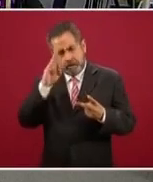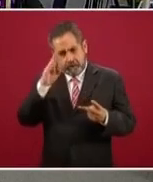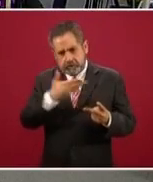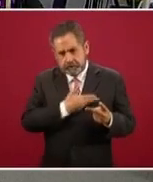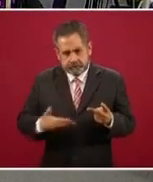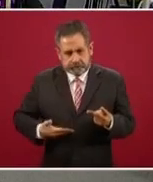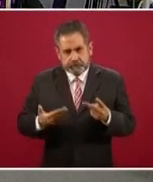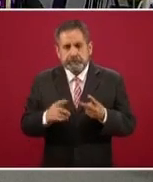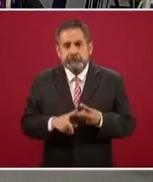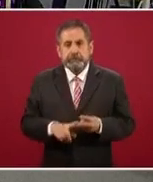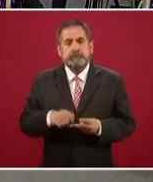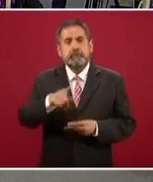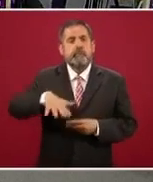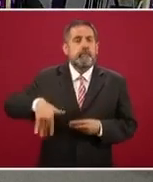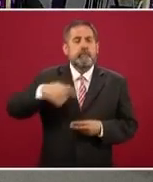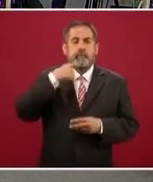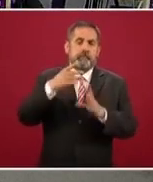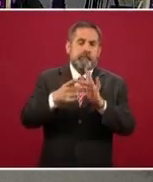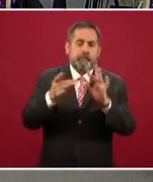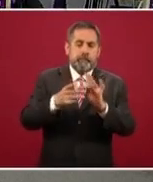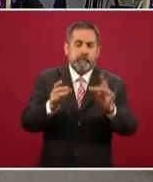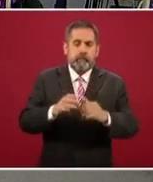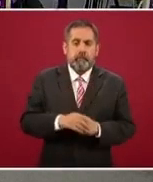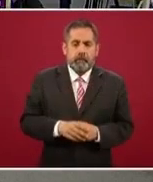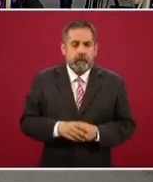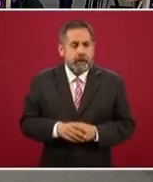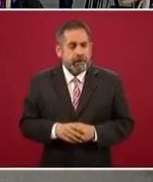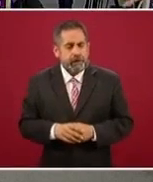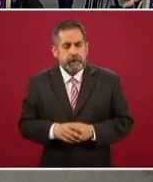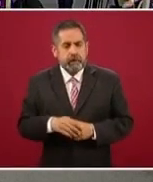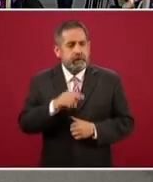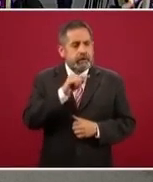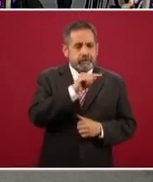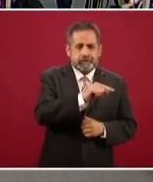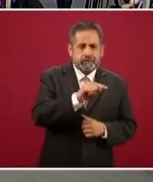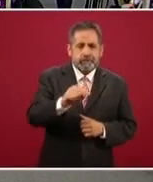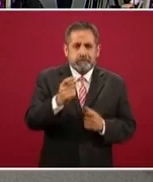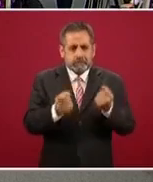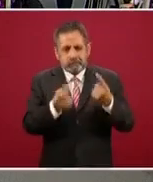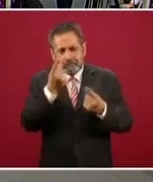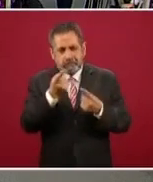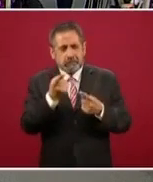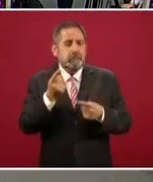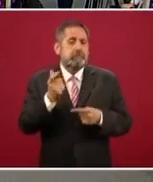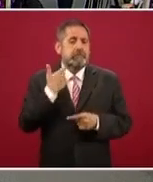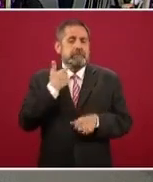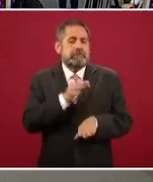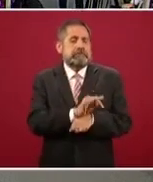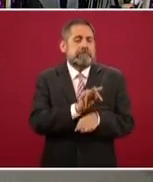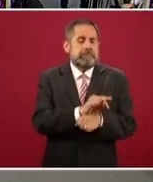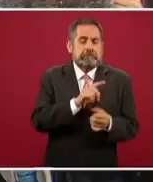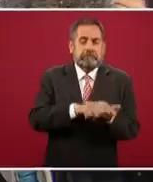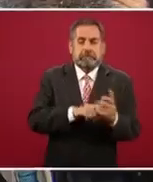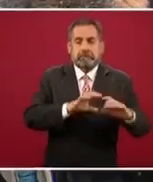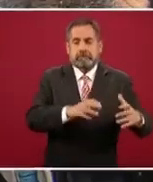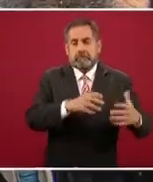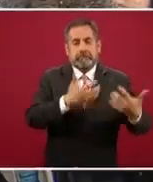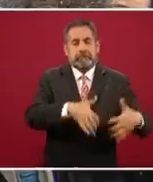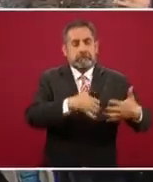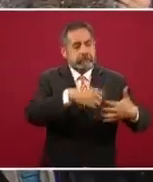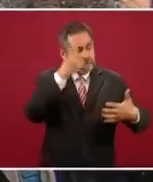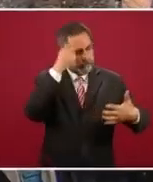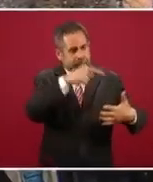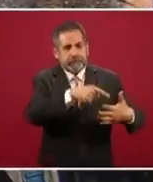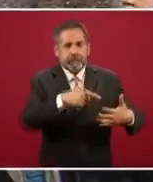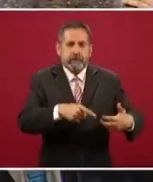presidente, usted hablaba ahorita de aquellos políticos que todavía protegen o que protegían a empresarios